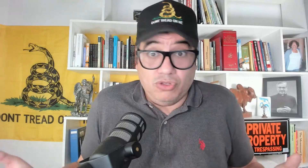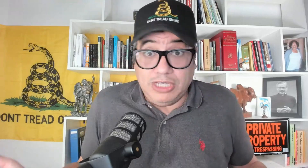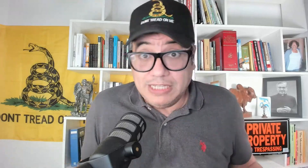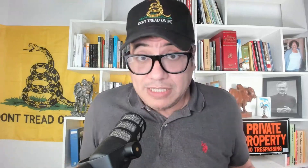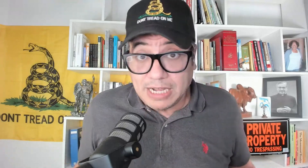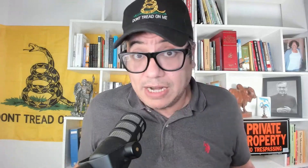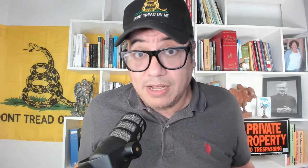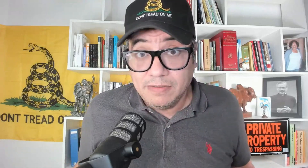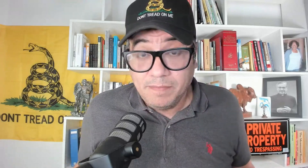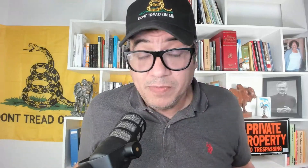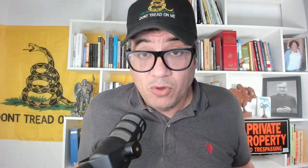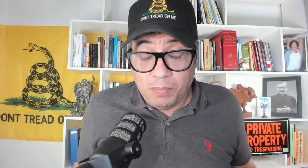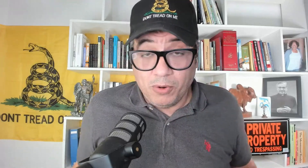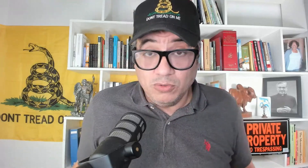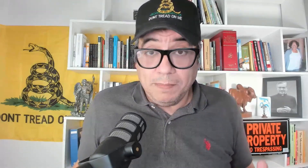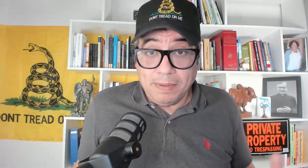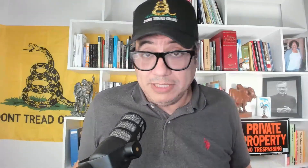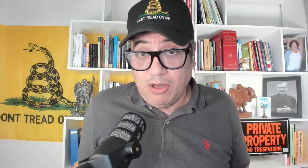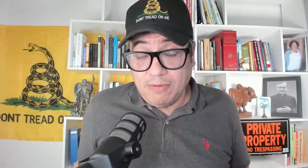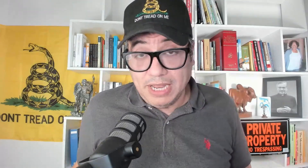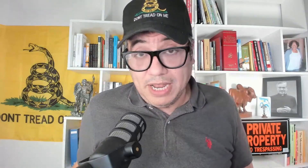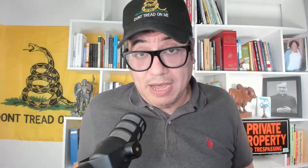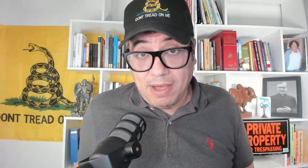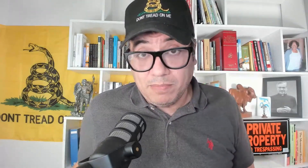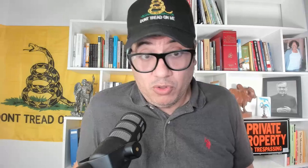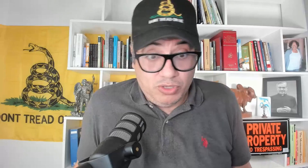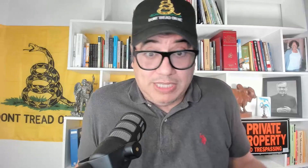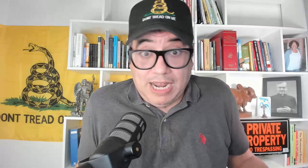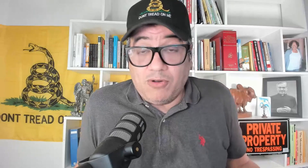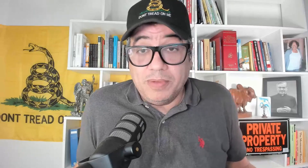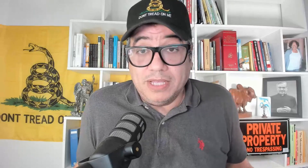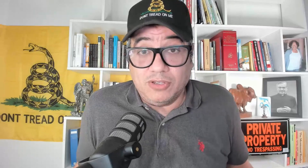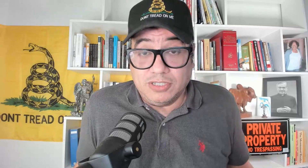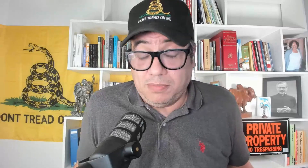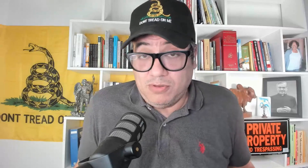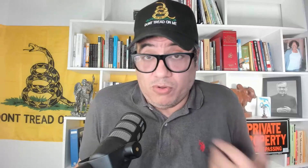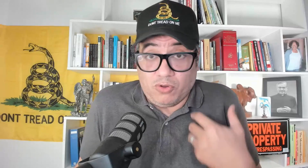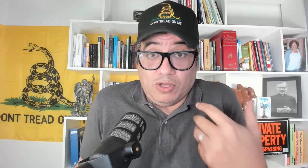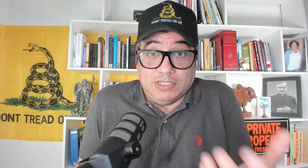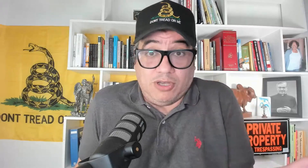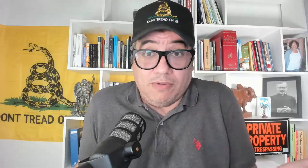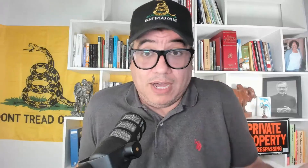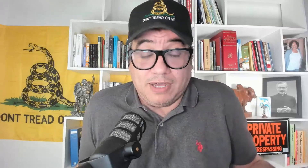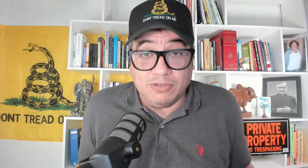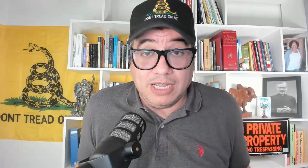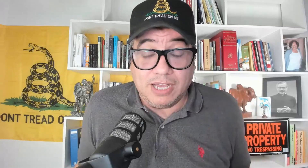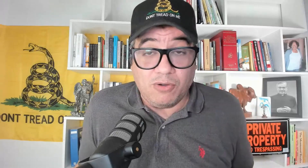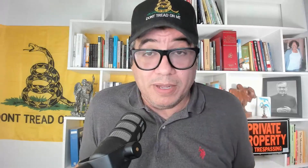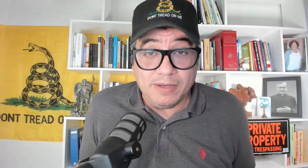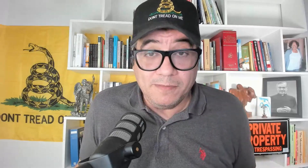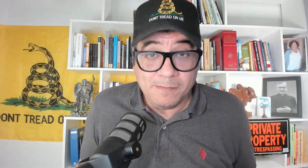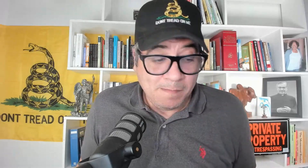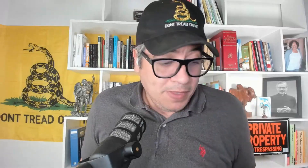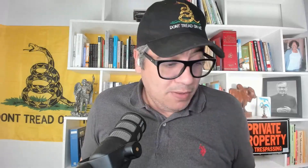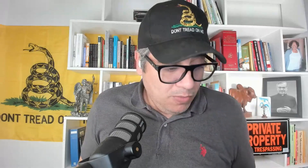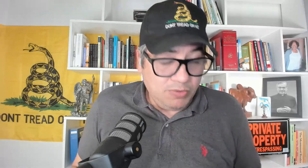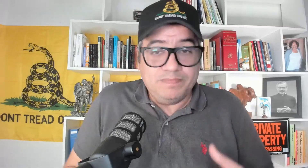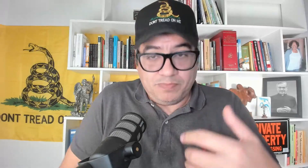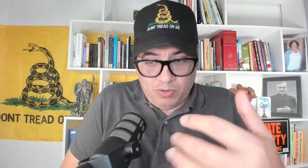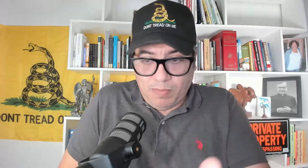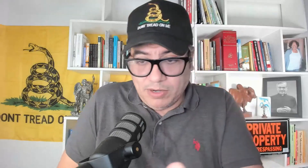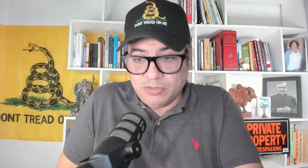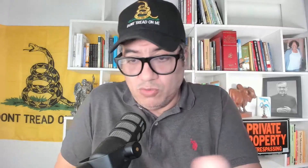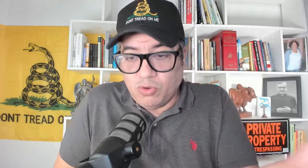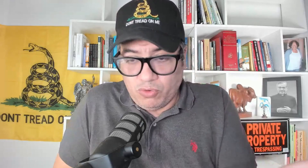no tienen tierra o producen paz y de babel a nada más donde está la comida entonces yo coloco el inicio de ávila que no tiene que comer